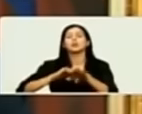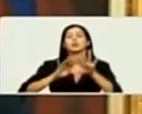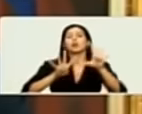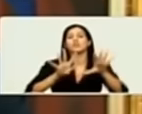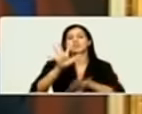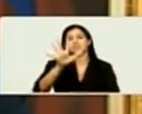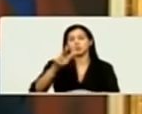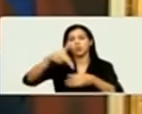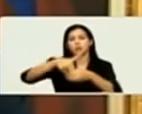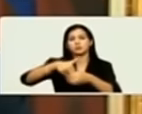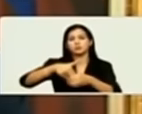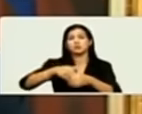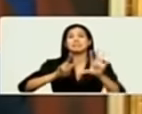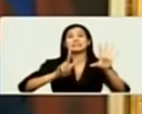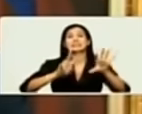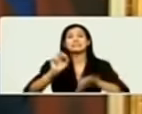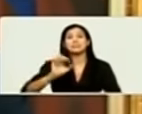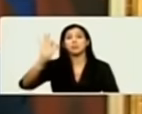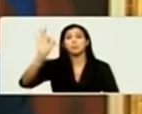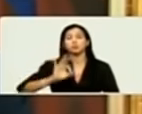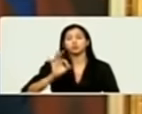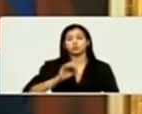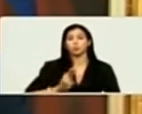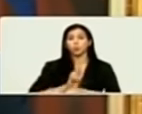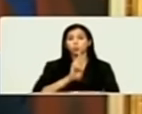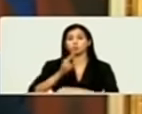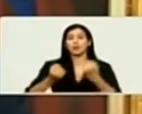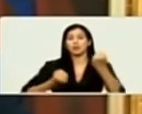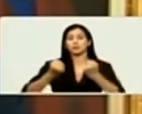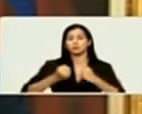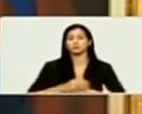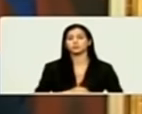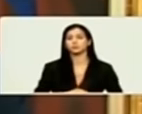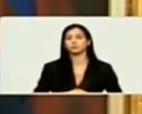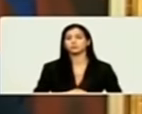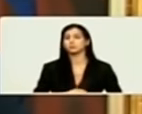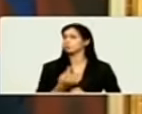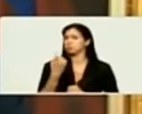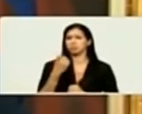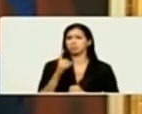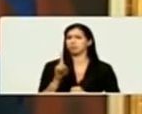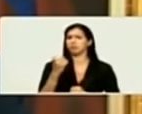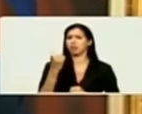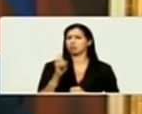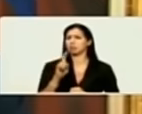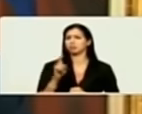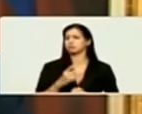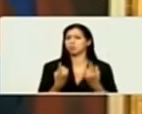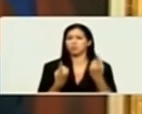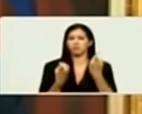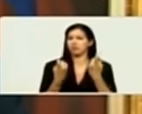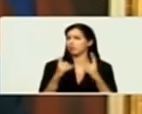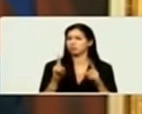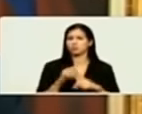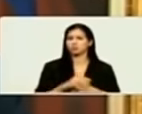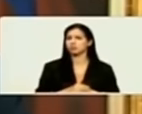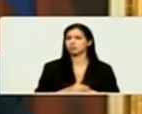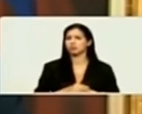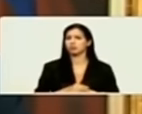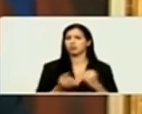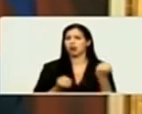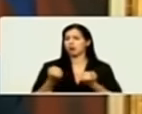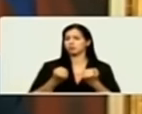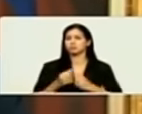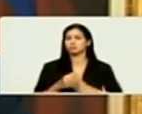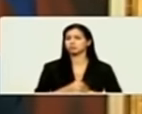cosa vedada limitada su acción a la frontera nacional Por una parte y por Por otra parte también